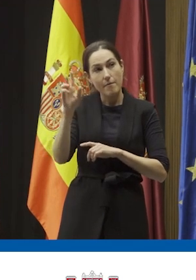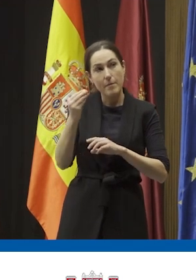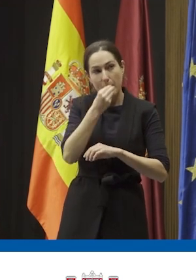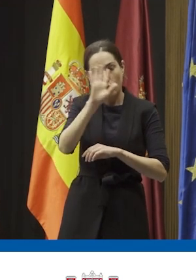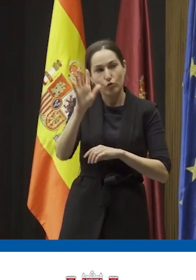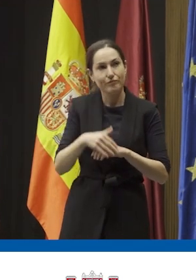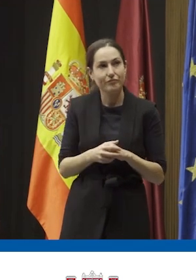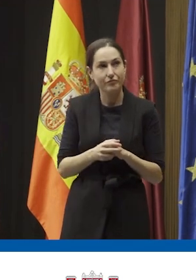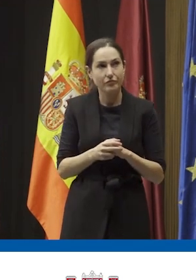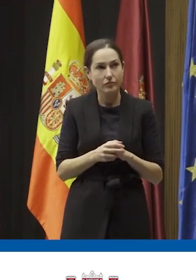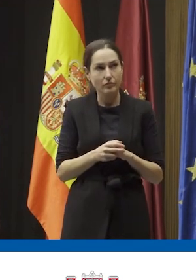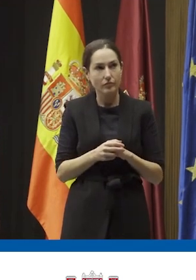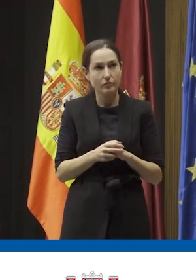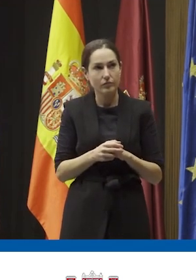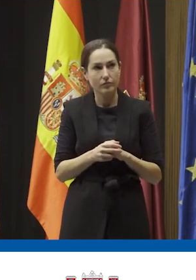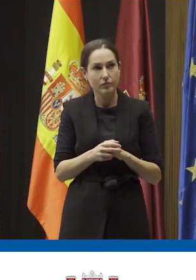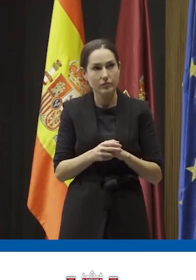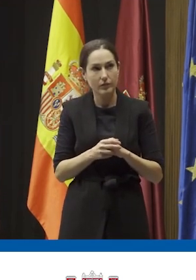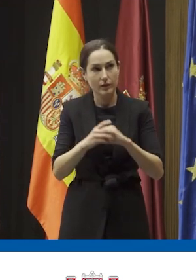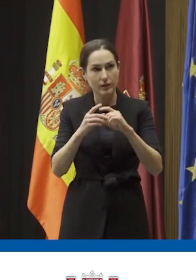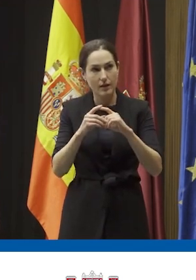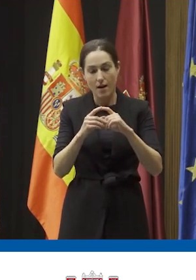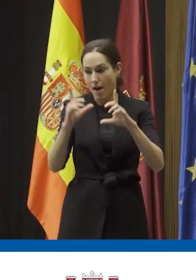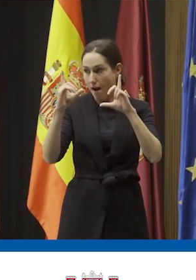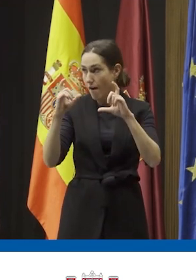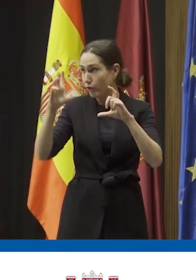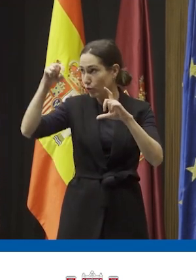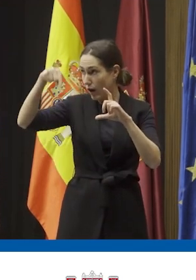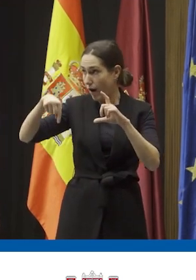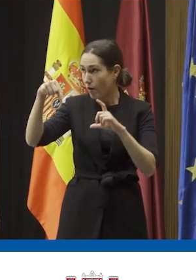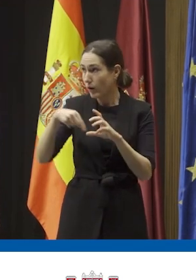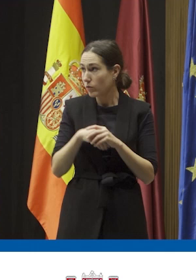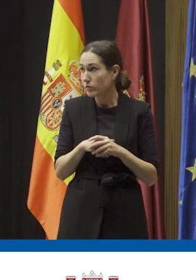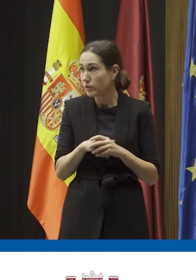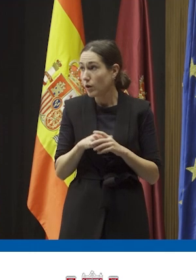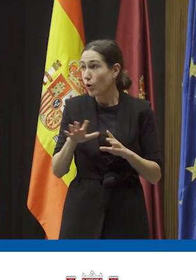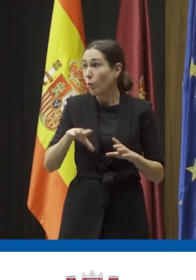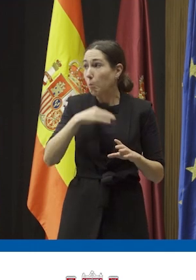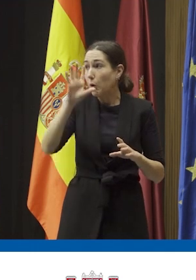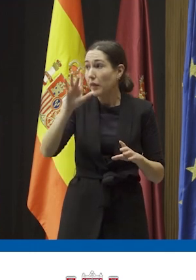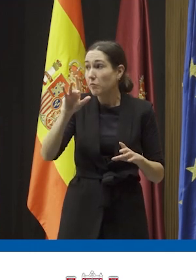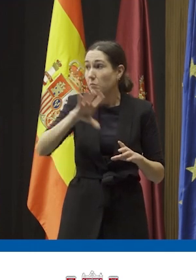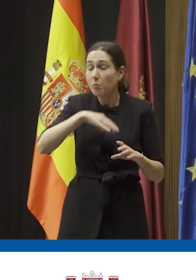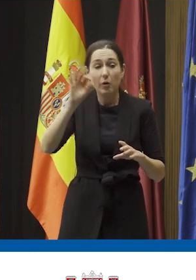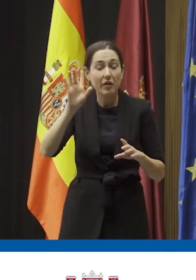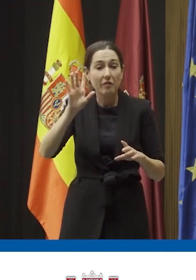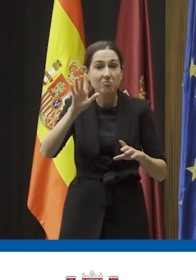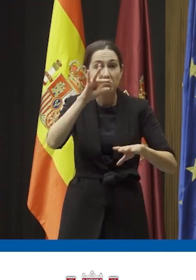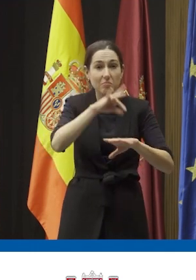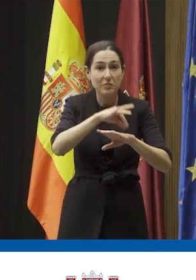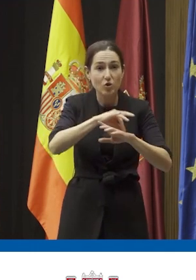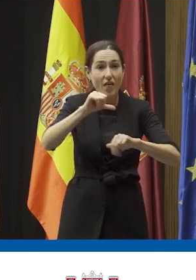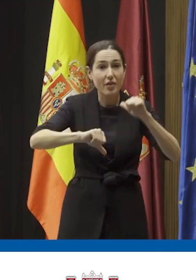mejor, el pequeñito de abajo. Este es seguramente el primer cirujano, que se